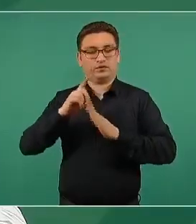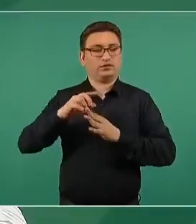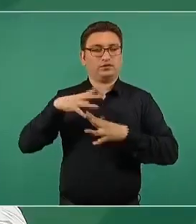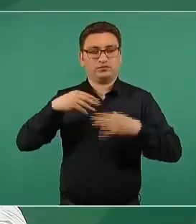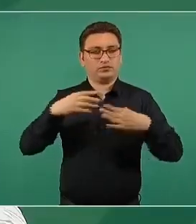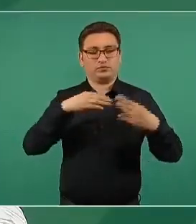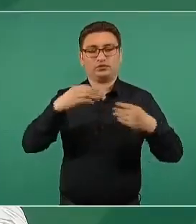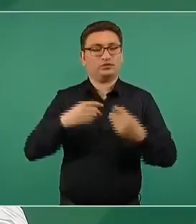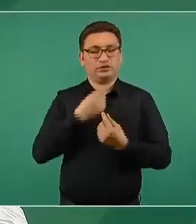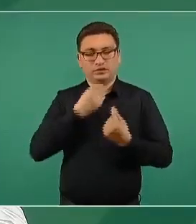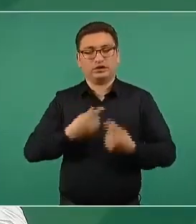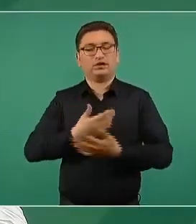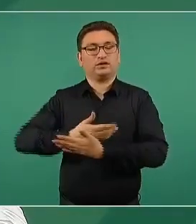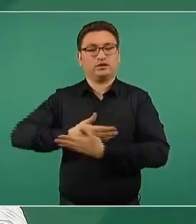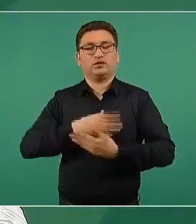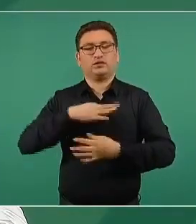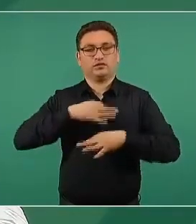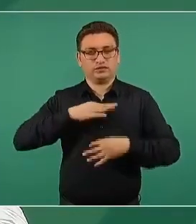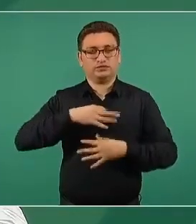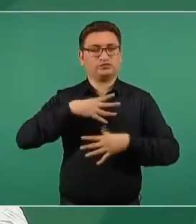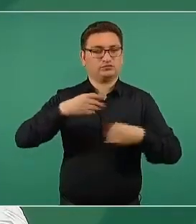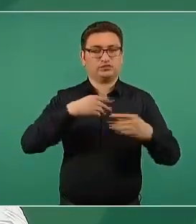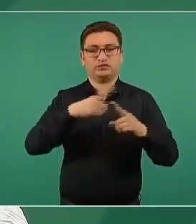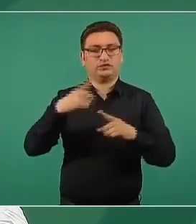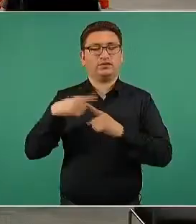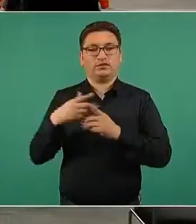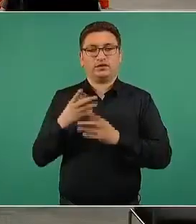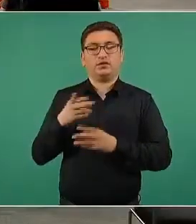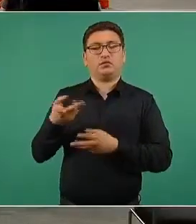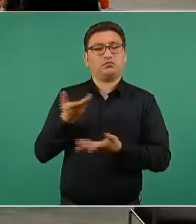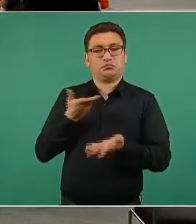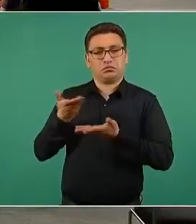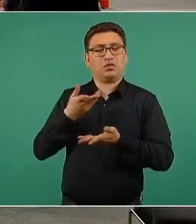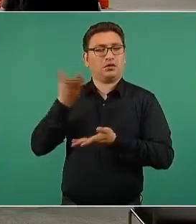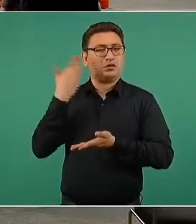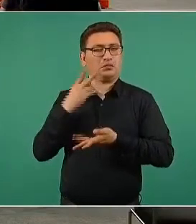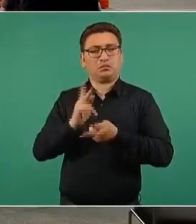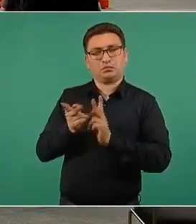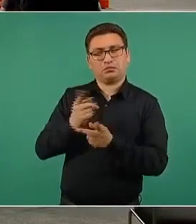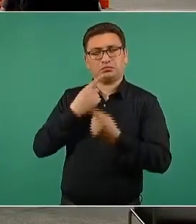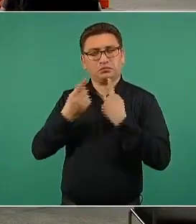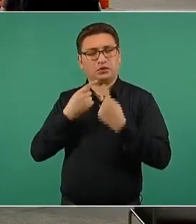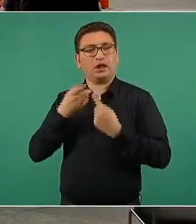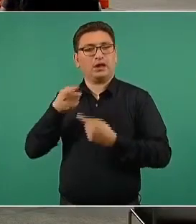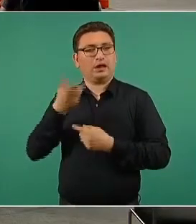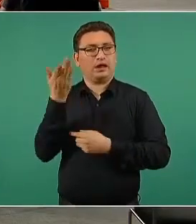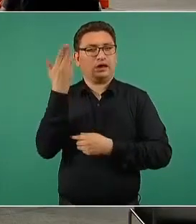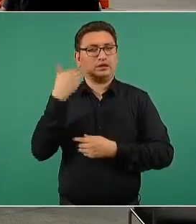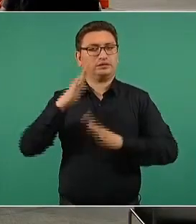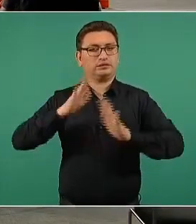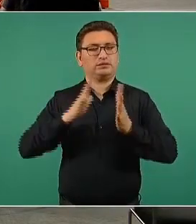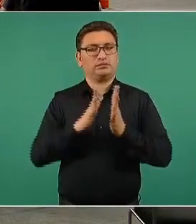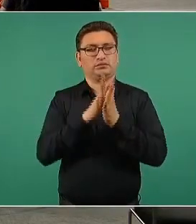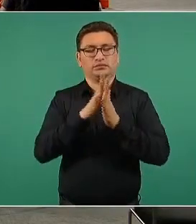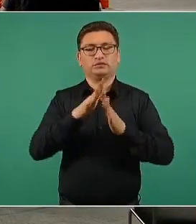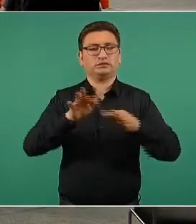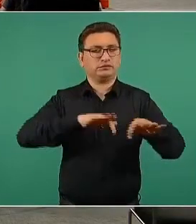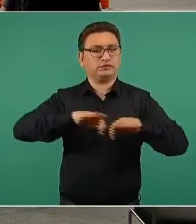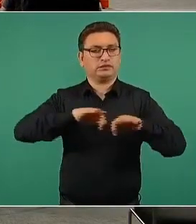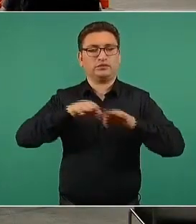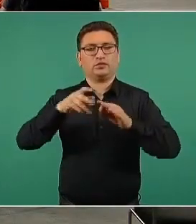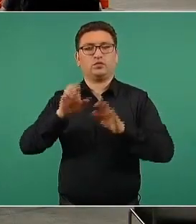Pediátrica. El doctor pues estábamos platicando que ha colaborado de manera estrecha en el